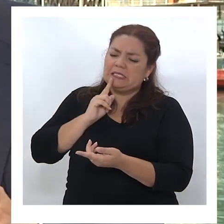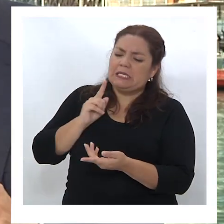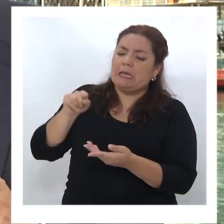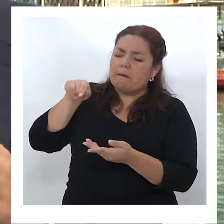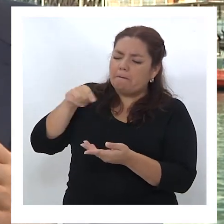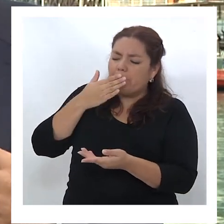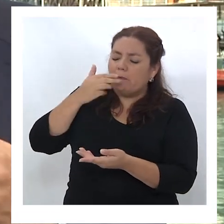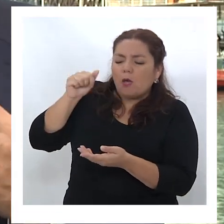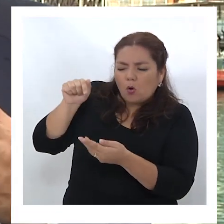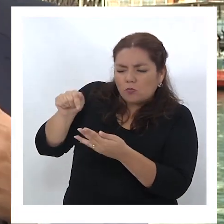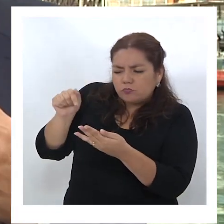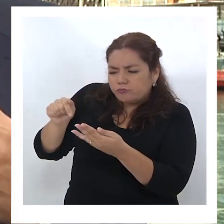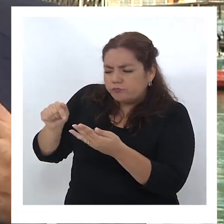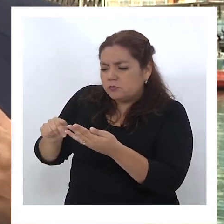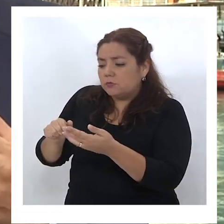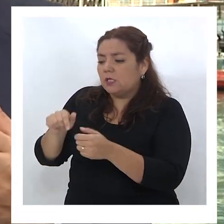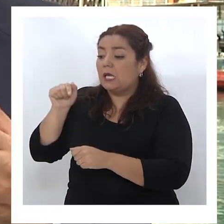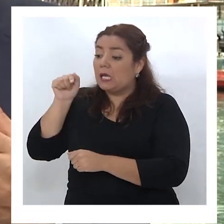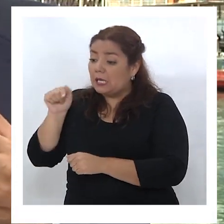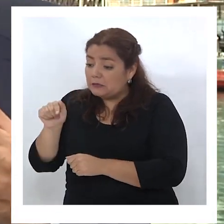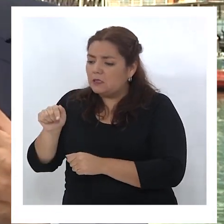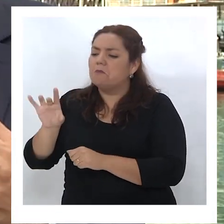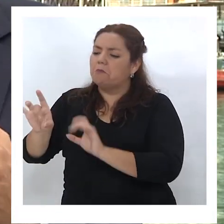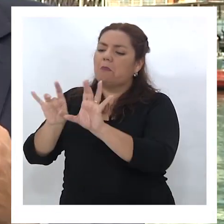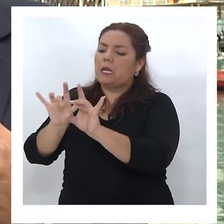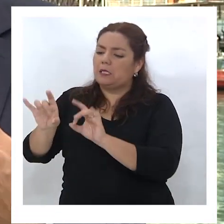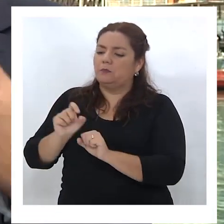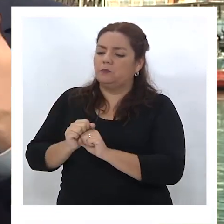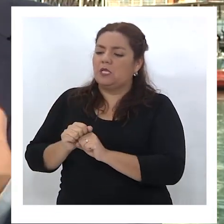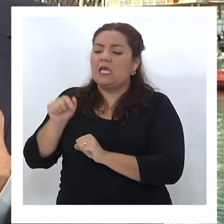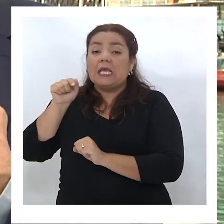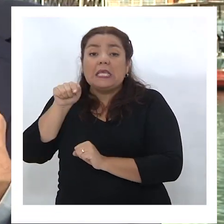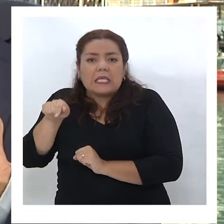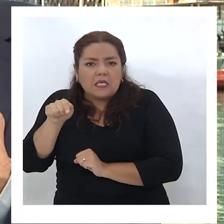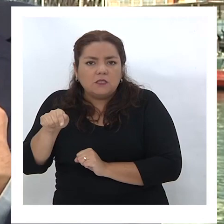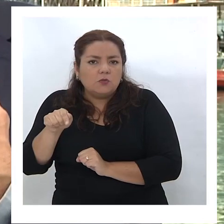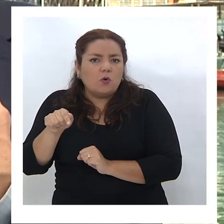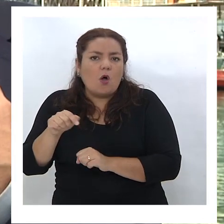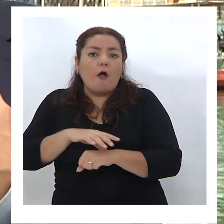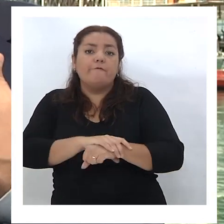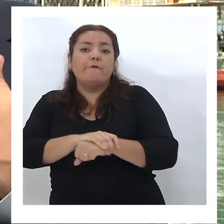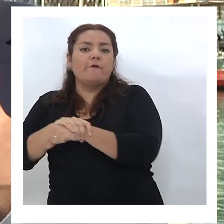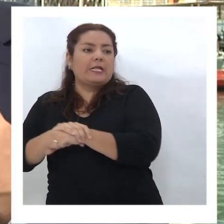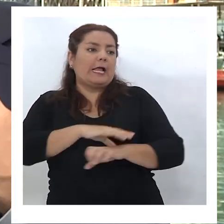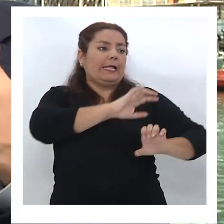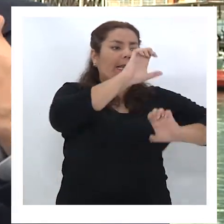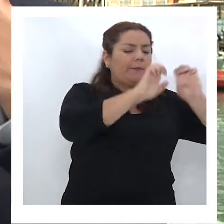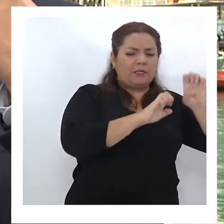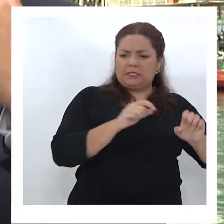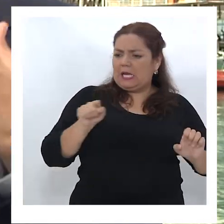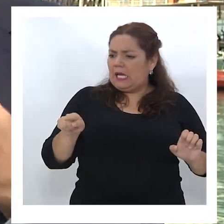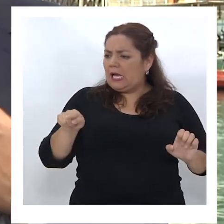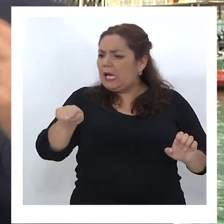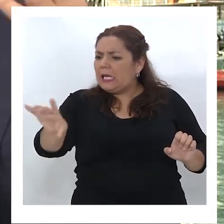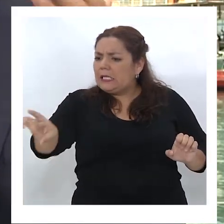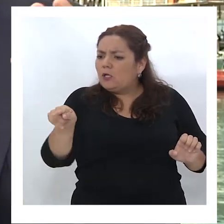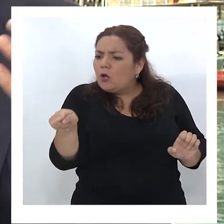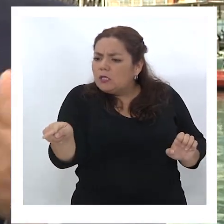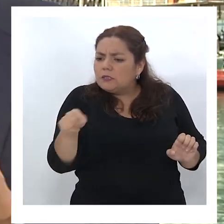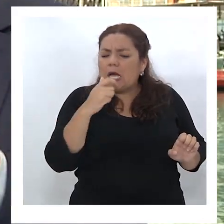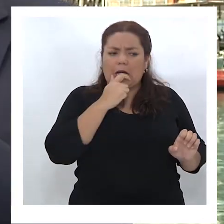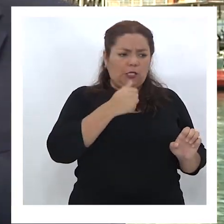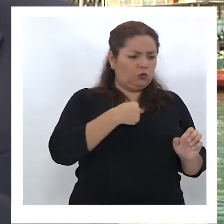más sustentable, bueno, va a obligar a esa industria a transformarse. Somos los consumidores los que tenemos que obligar, no esperar que las medidas vengan ni